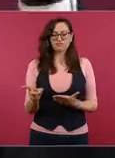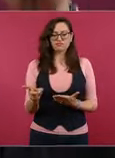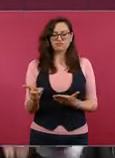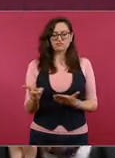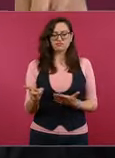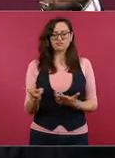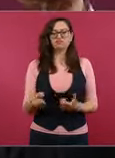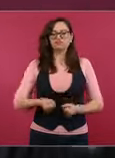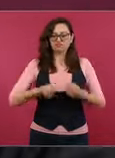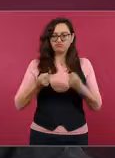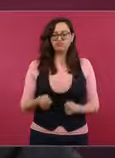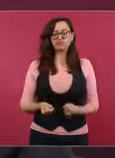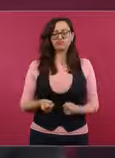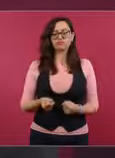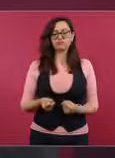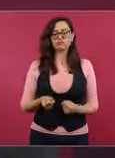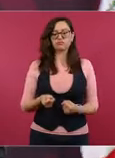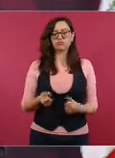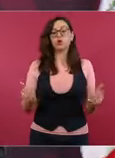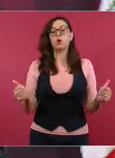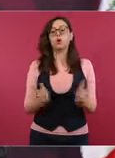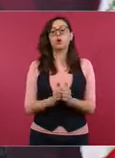y de manera pacífica.